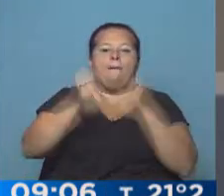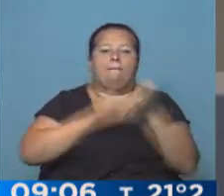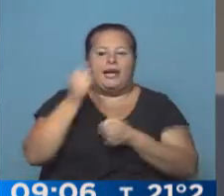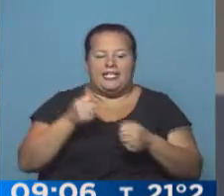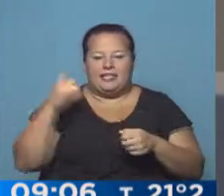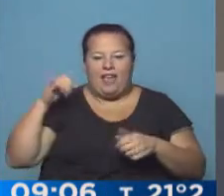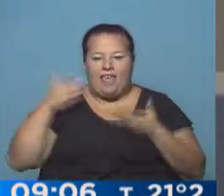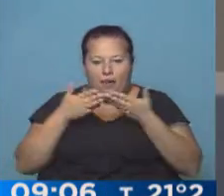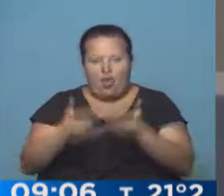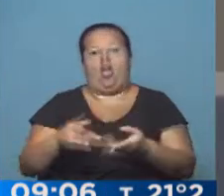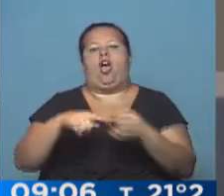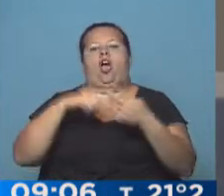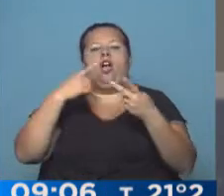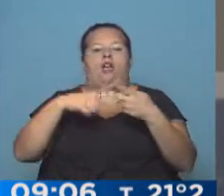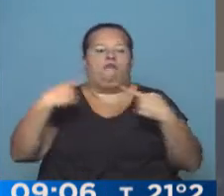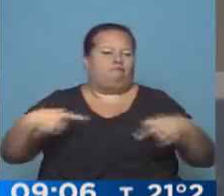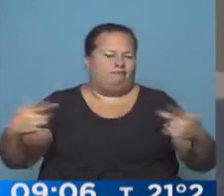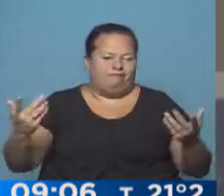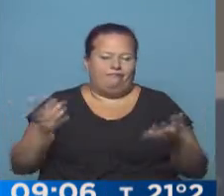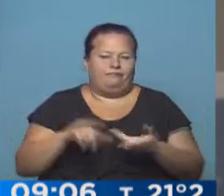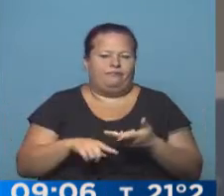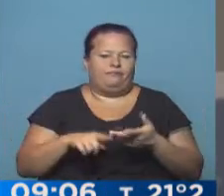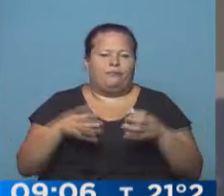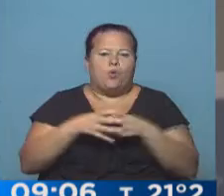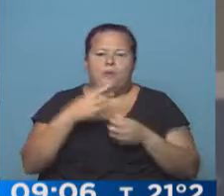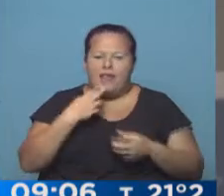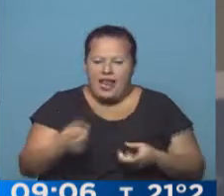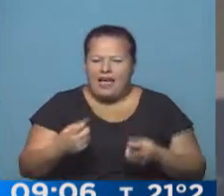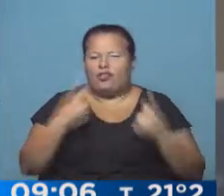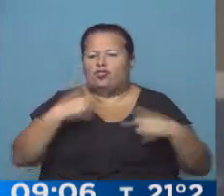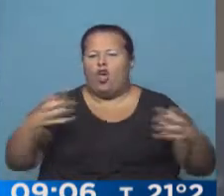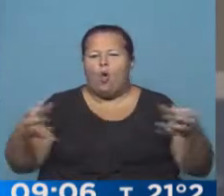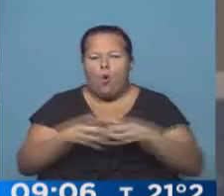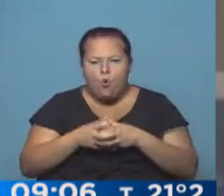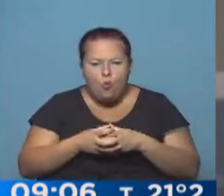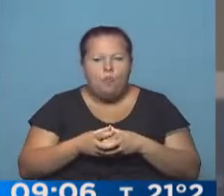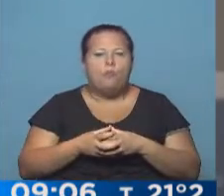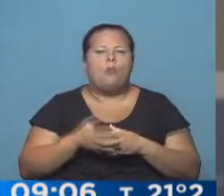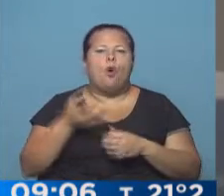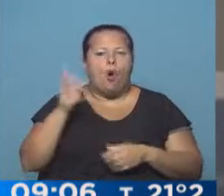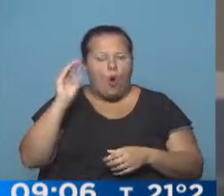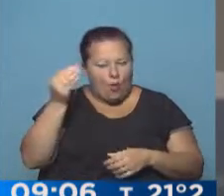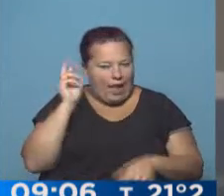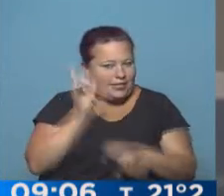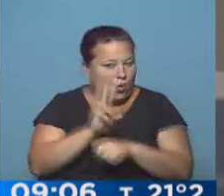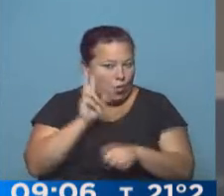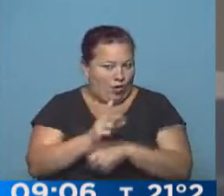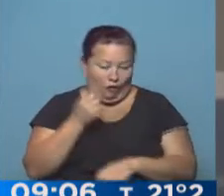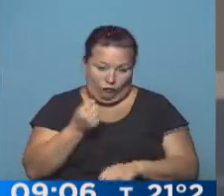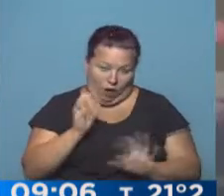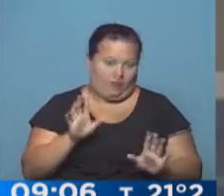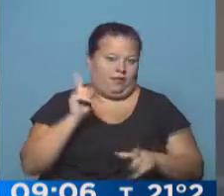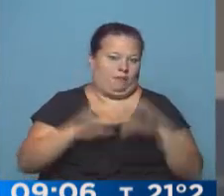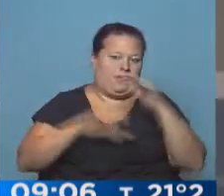aeronáutica con embraer con el sector eléctrico y tantos sectores donde brasil protege muchísimo bueno